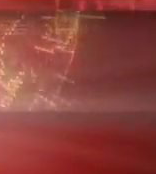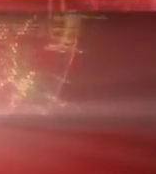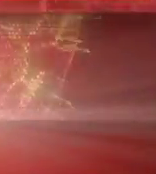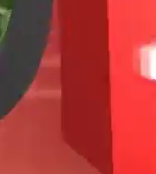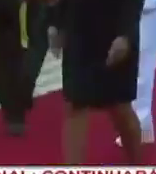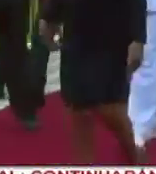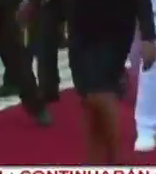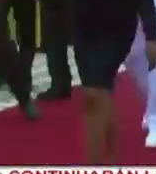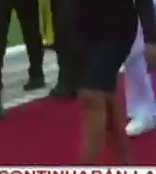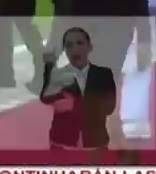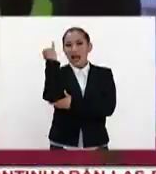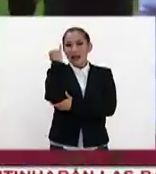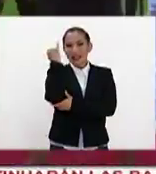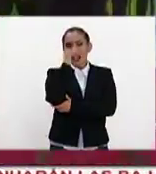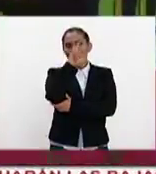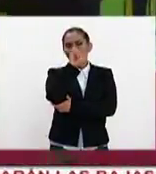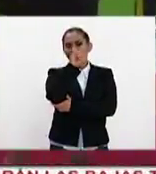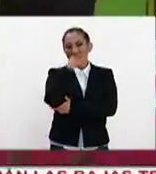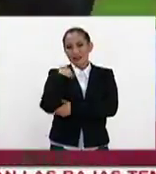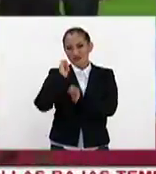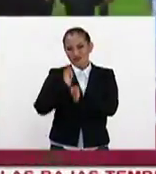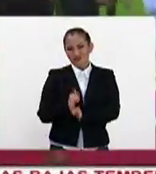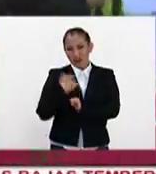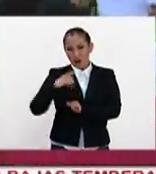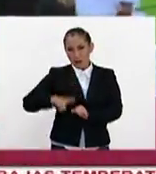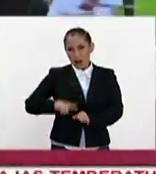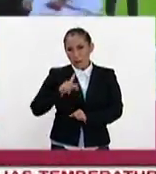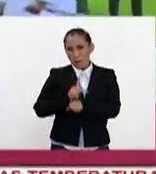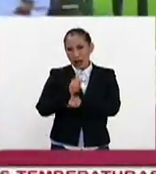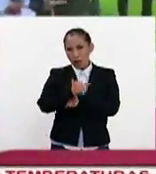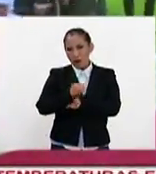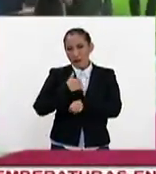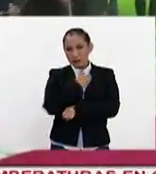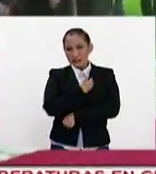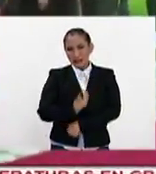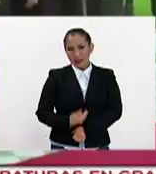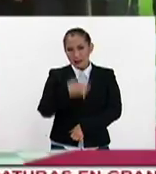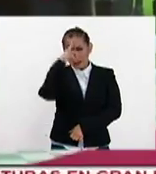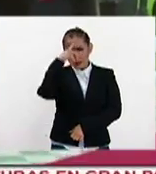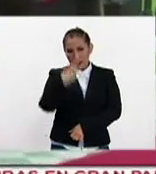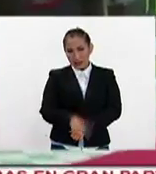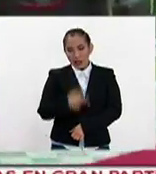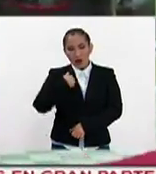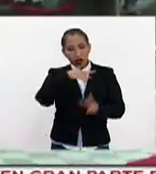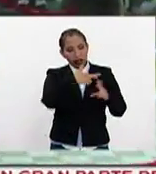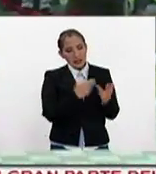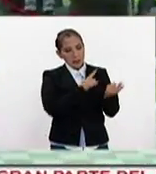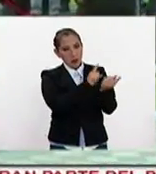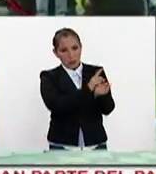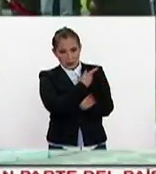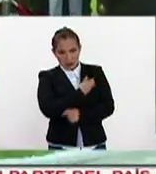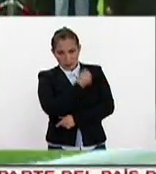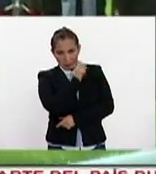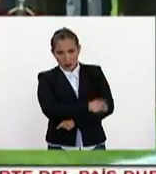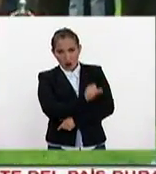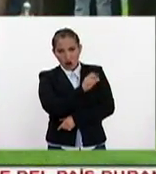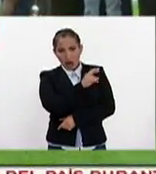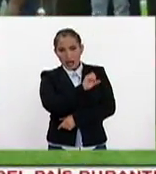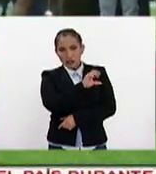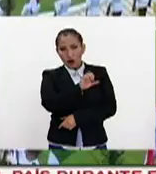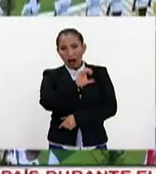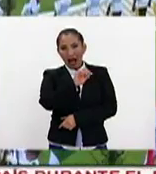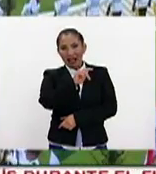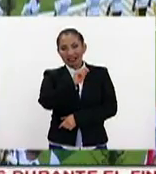En el jardín del Palacio de López, sede del gobierno de Paraguay, el presidente Enrique Peña Nieto fue recibido por su homólogo Horacio